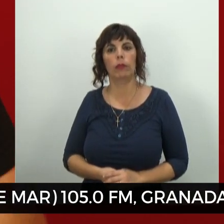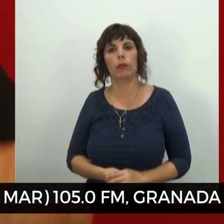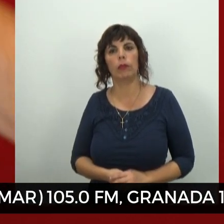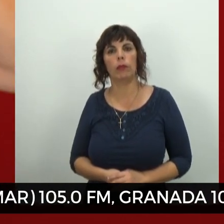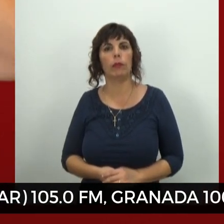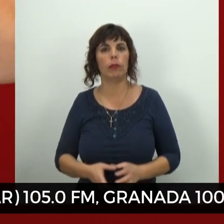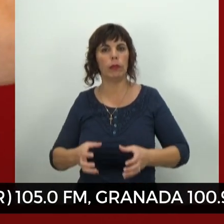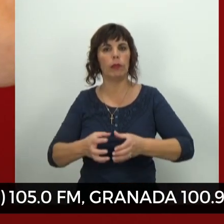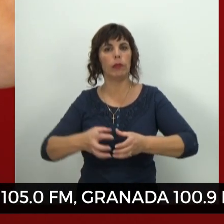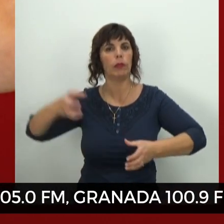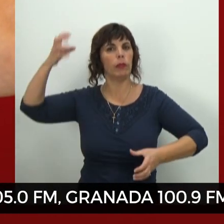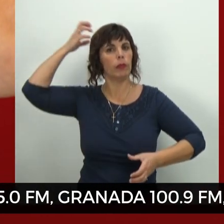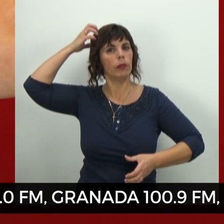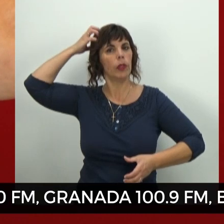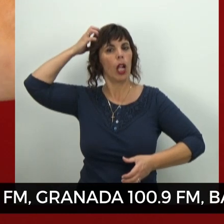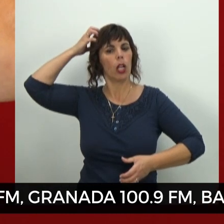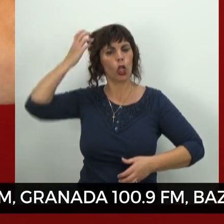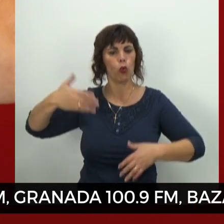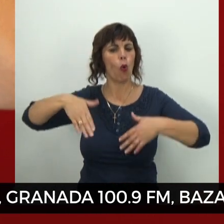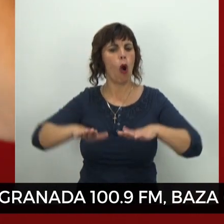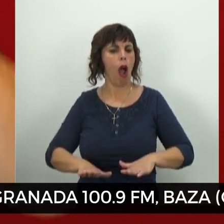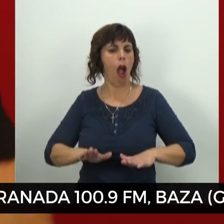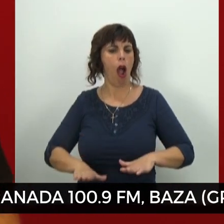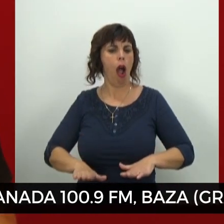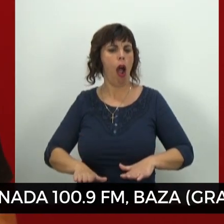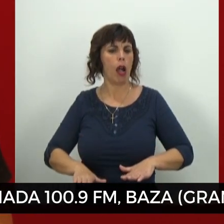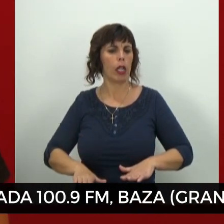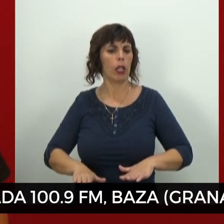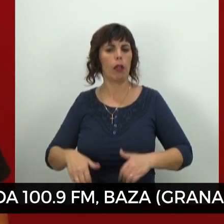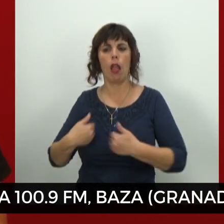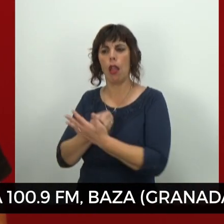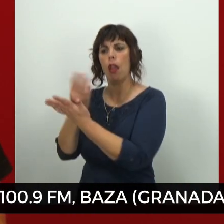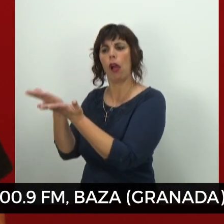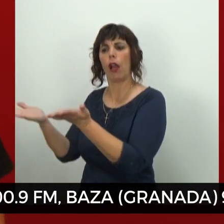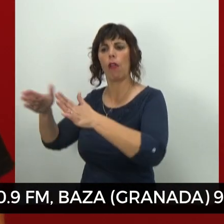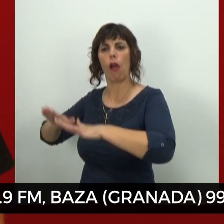Y el reino es presente, lo mismo que la gracia.